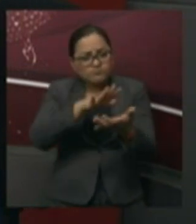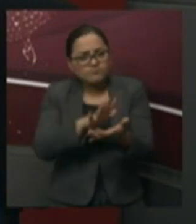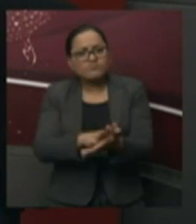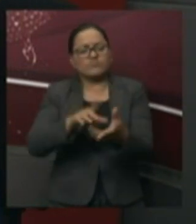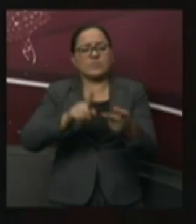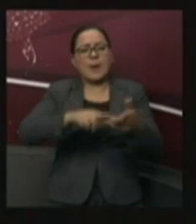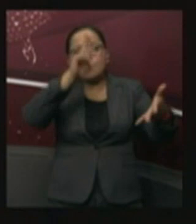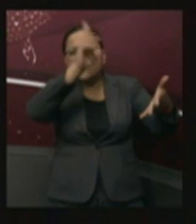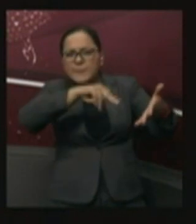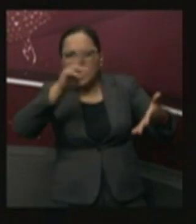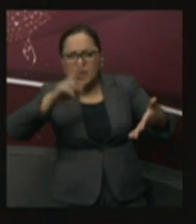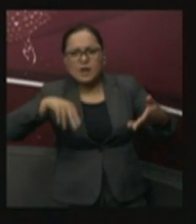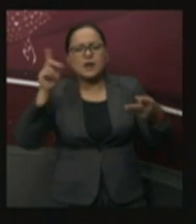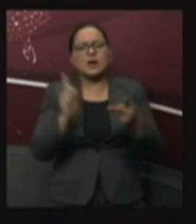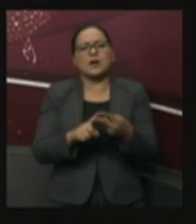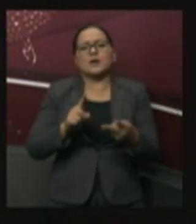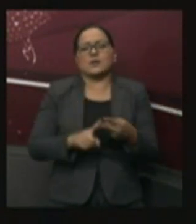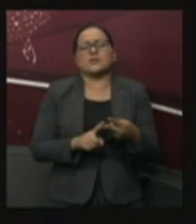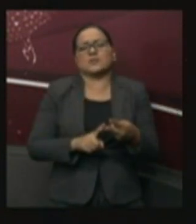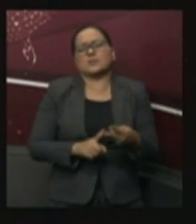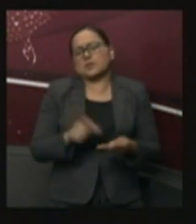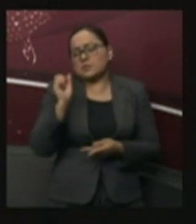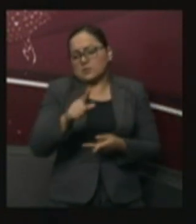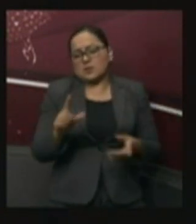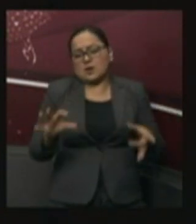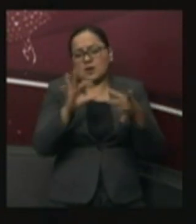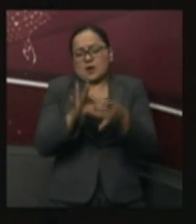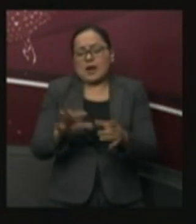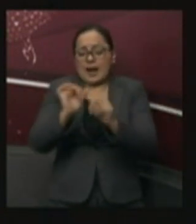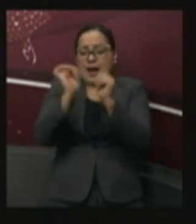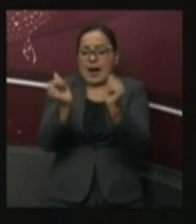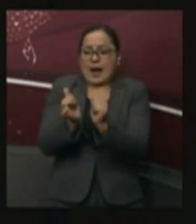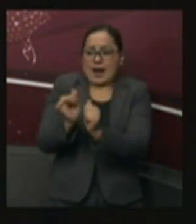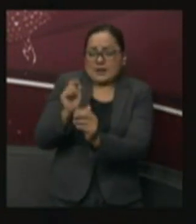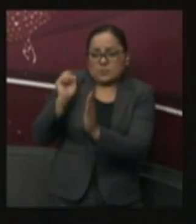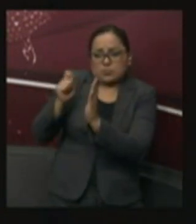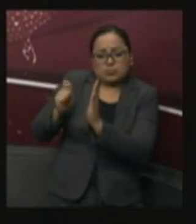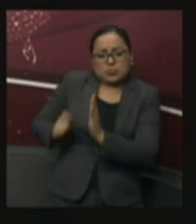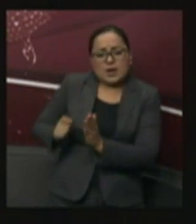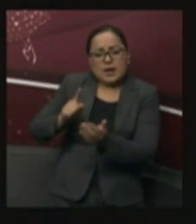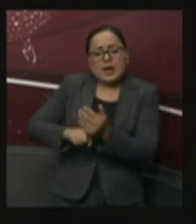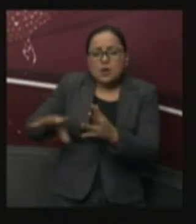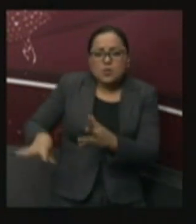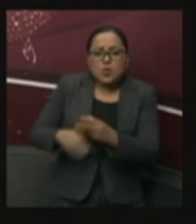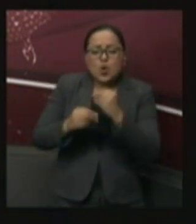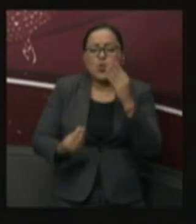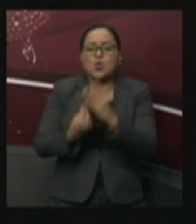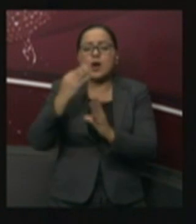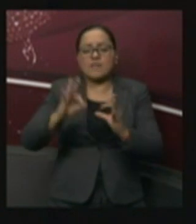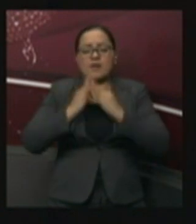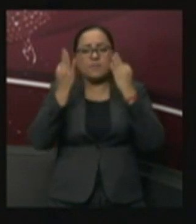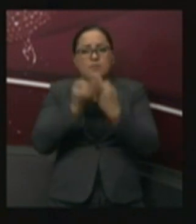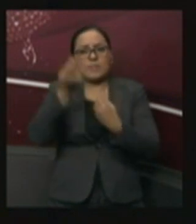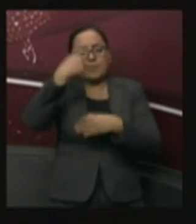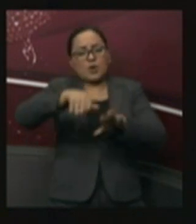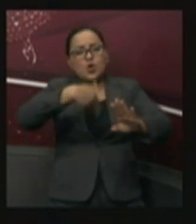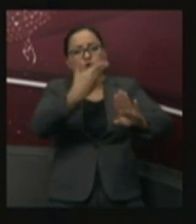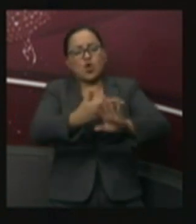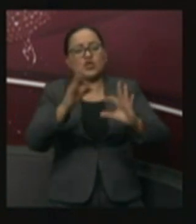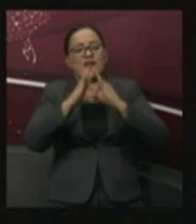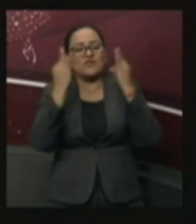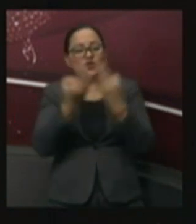de murales, considerando el arte plástico como una arma más en contra del imperialismo,